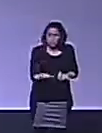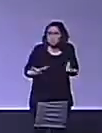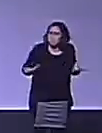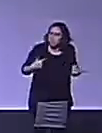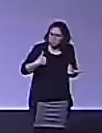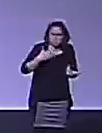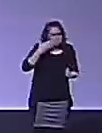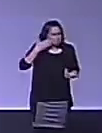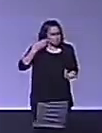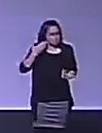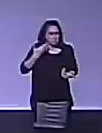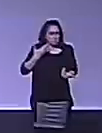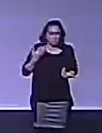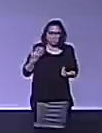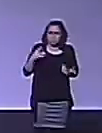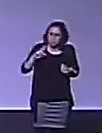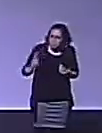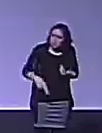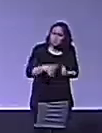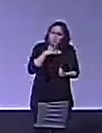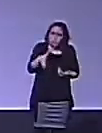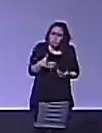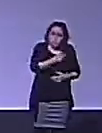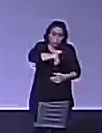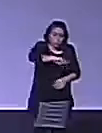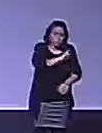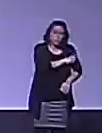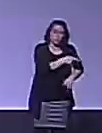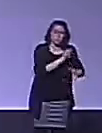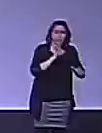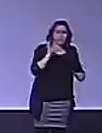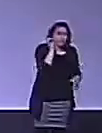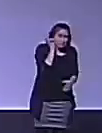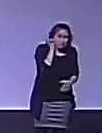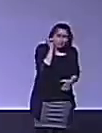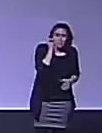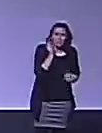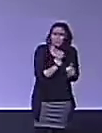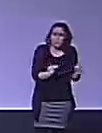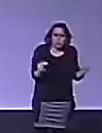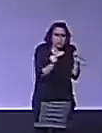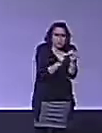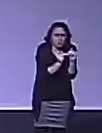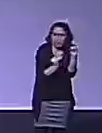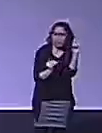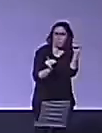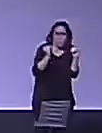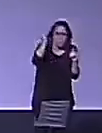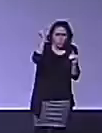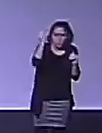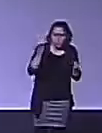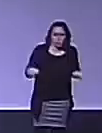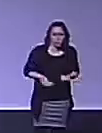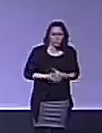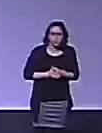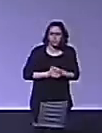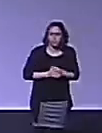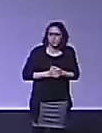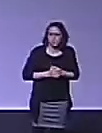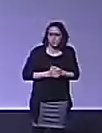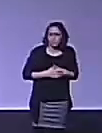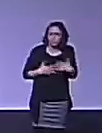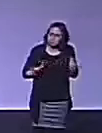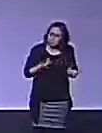presumir, ¿por qué no?, de que tenemos un deporte femenino que está al más alto nivel y del que, y eso todavía es más difícil, nos